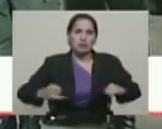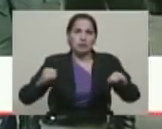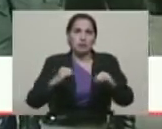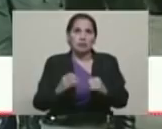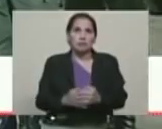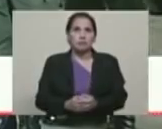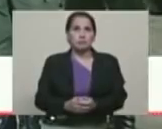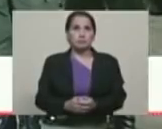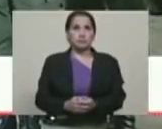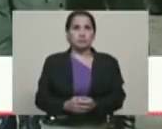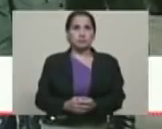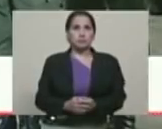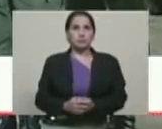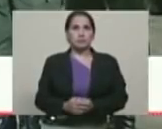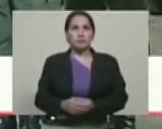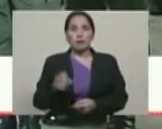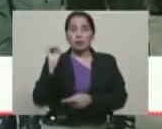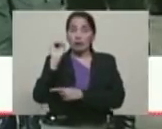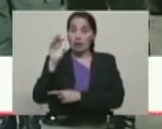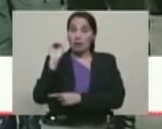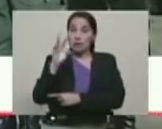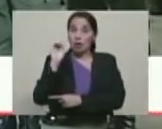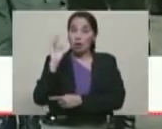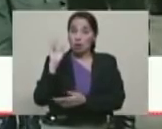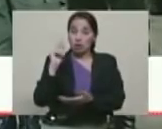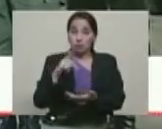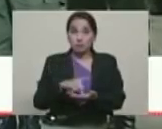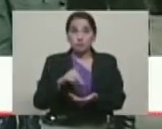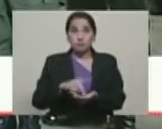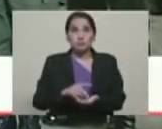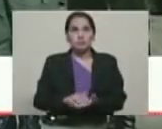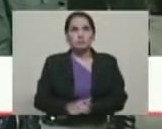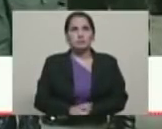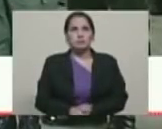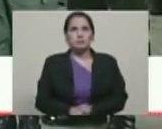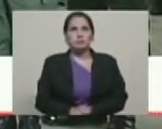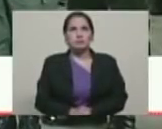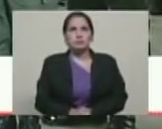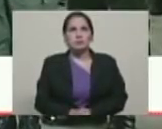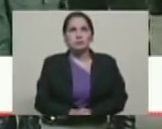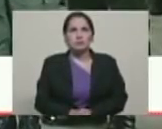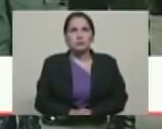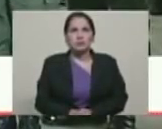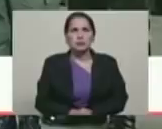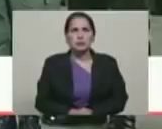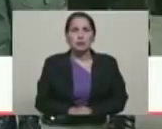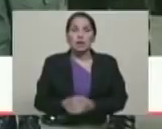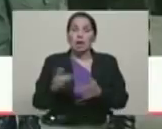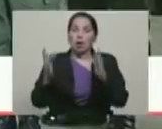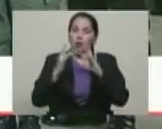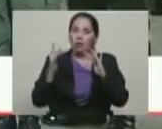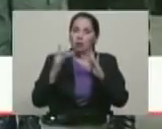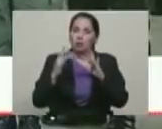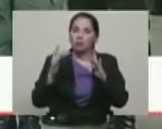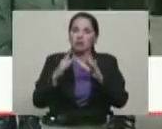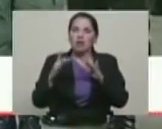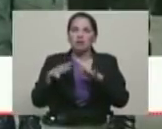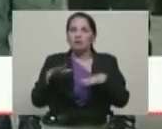estamos en esta jornada, estamos en esta jornada y vamos a hacer otro pase al Estado